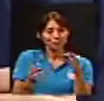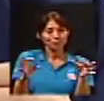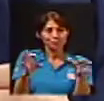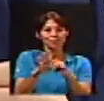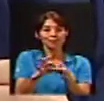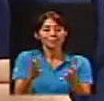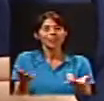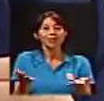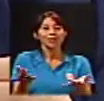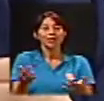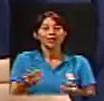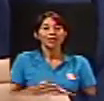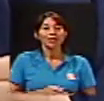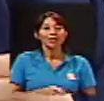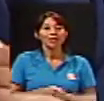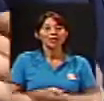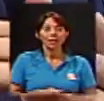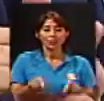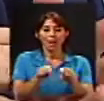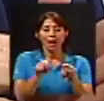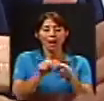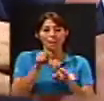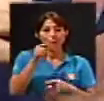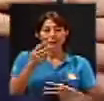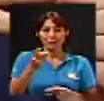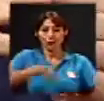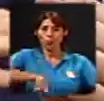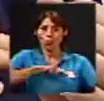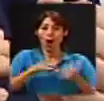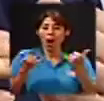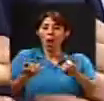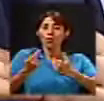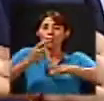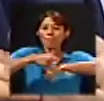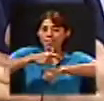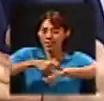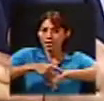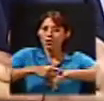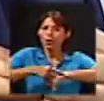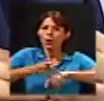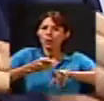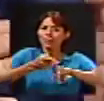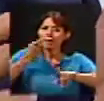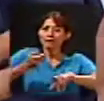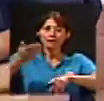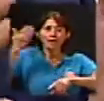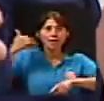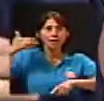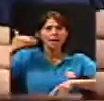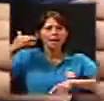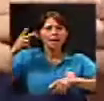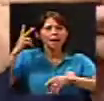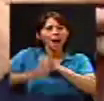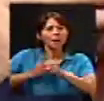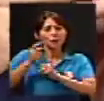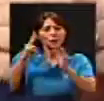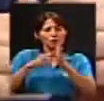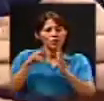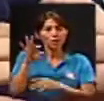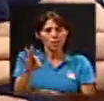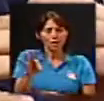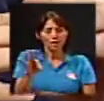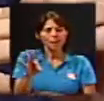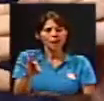creo que estamos en un periodo en el cual ya desde hace, probablemente desde 2009, lo que se ve